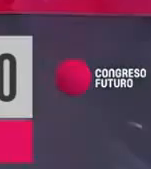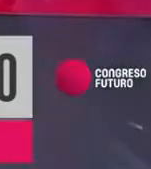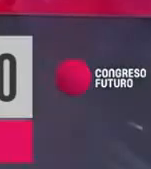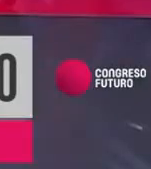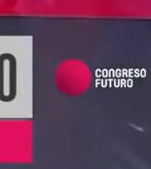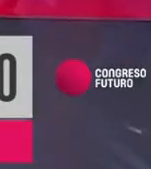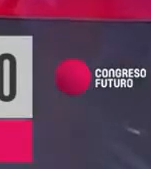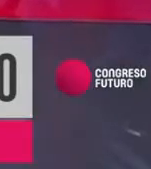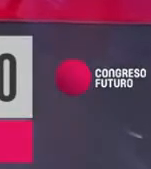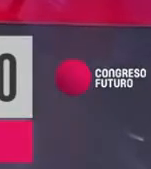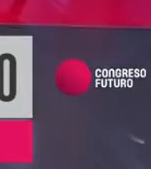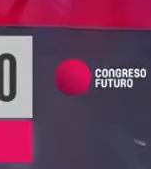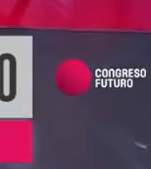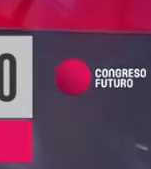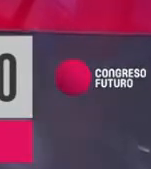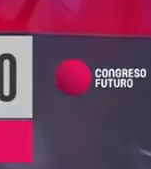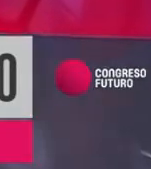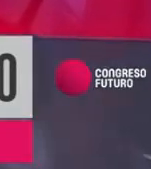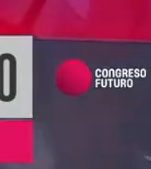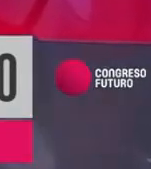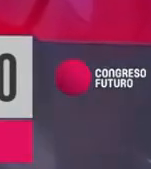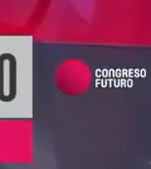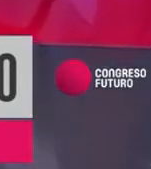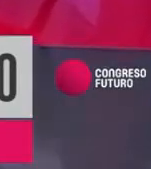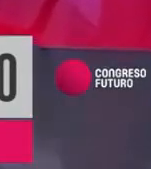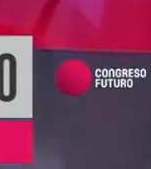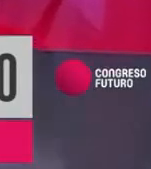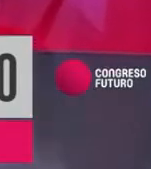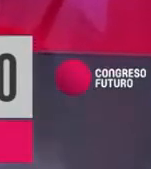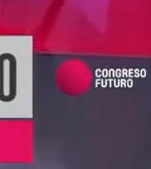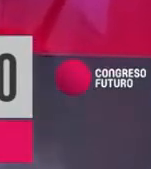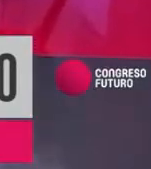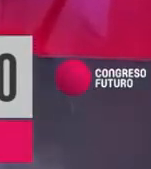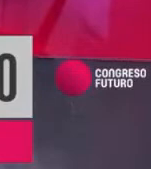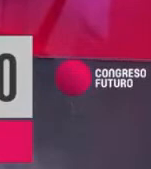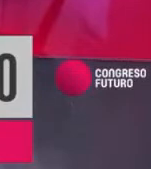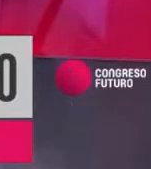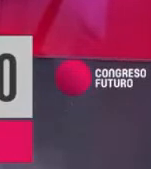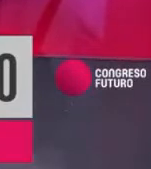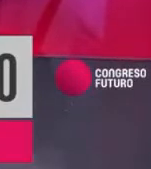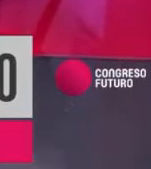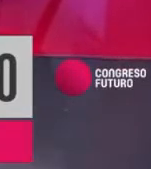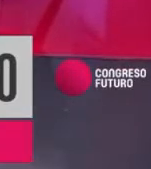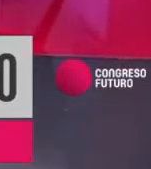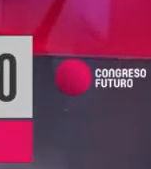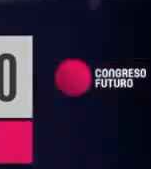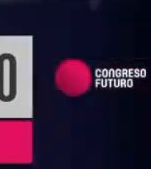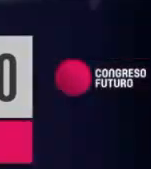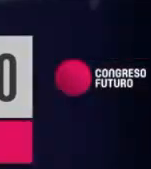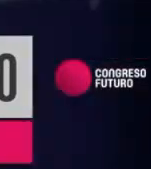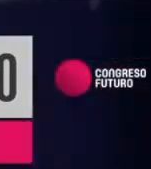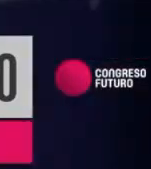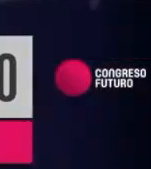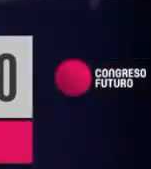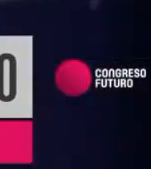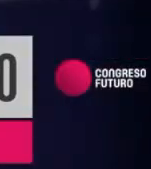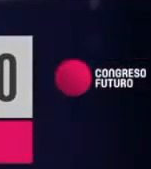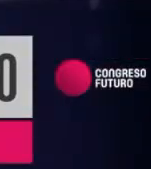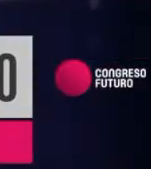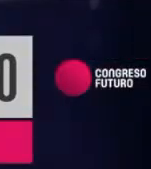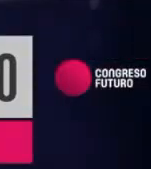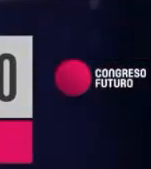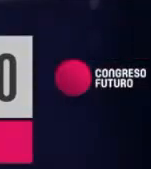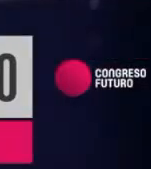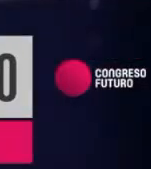muchas razones. Puedes empezar desde la diversidad cultural, la diversidad, lo que aporta el lado femenino o las